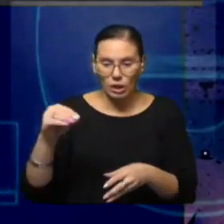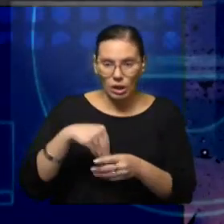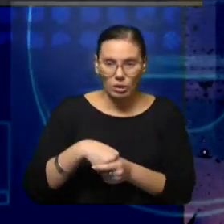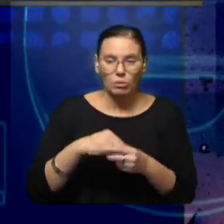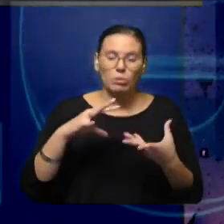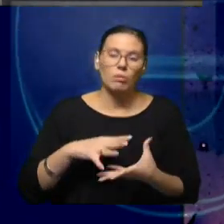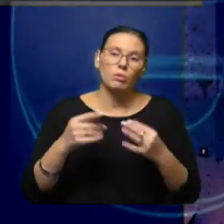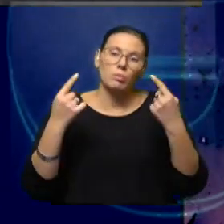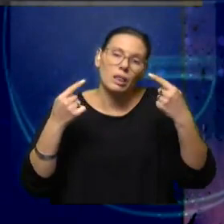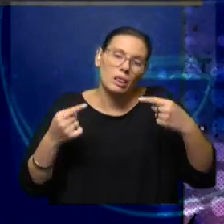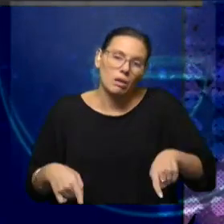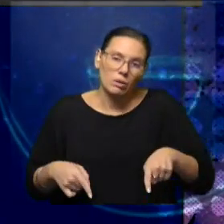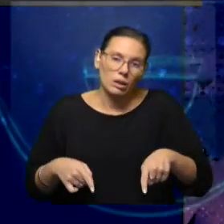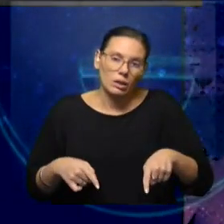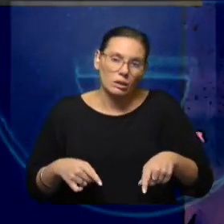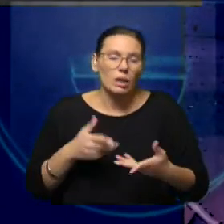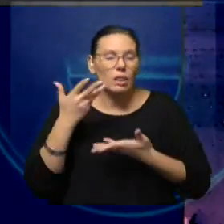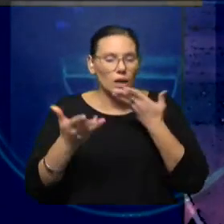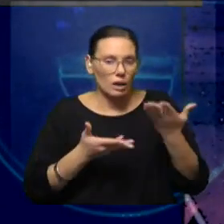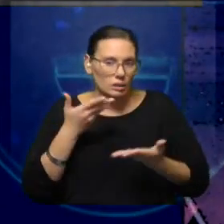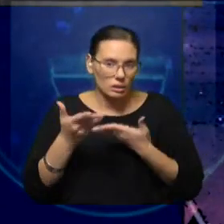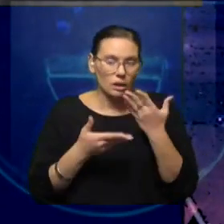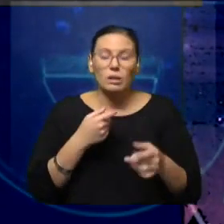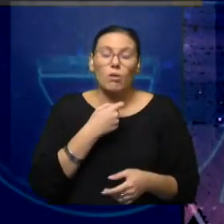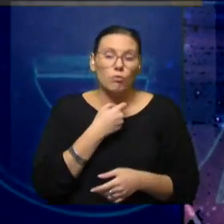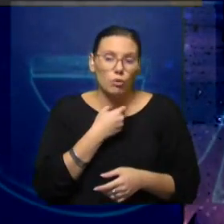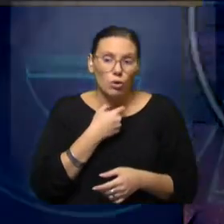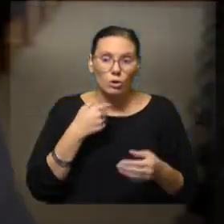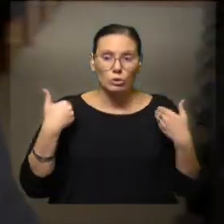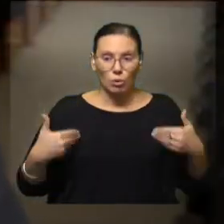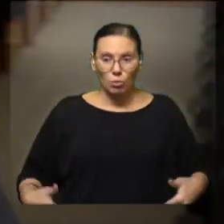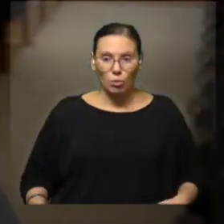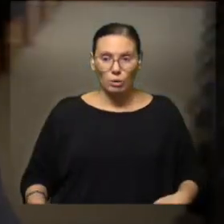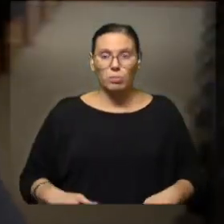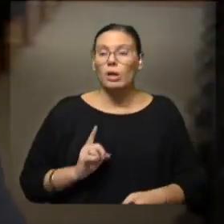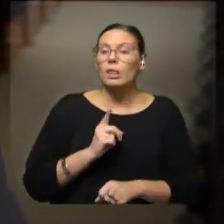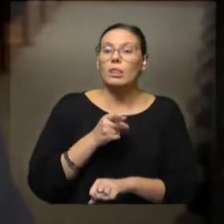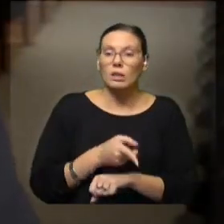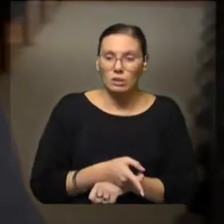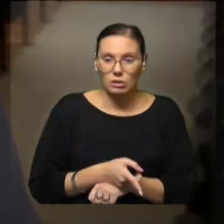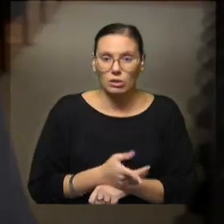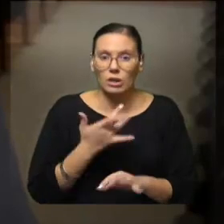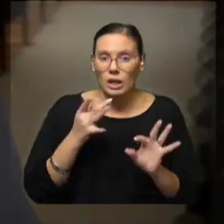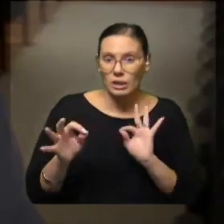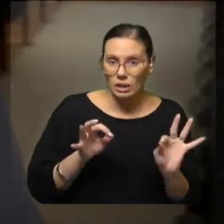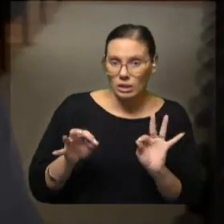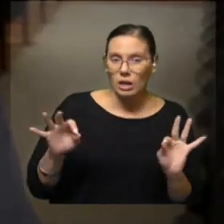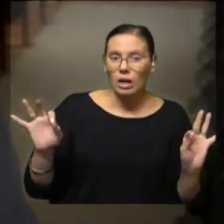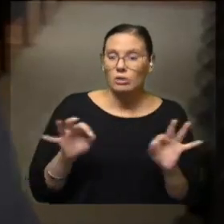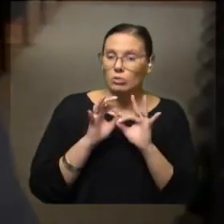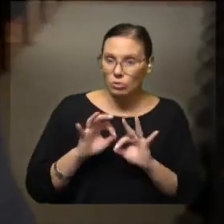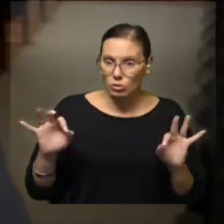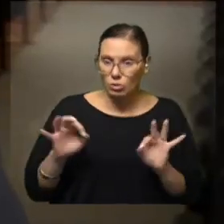disidencia dentro de su forma de efectuarlos, desde la voz, desde el cuerpo y desde las decisiones también estéticas sonoras. ¿Y cómo